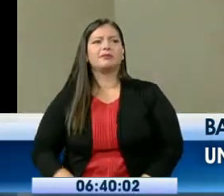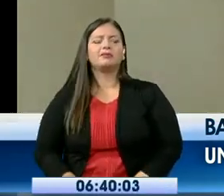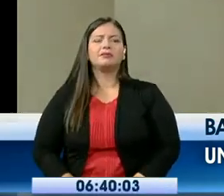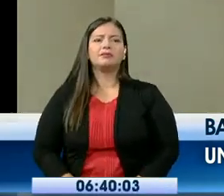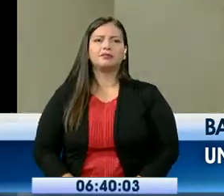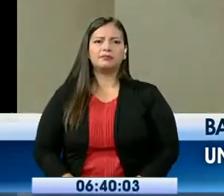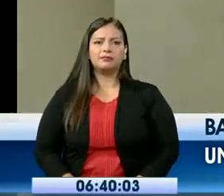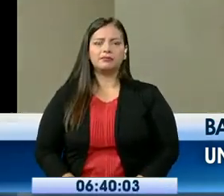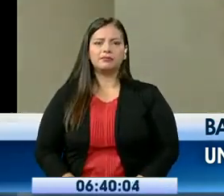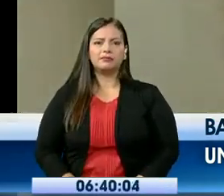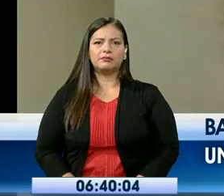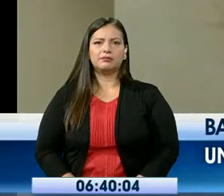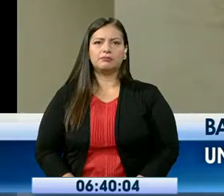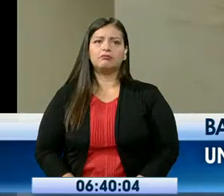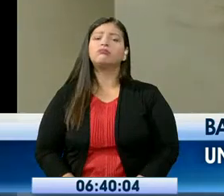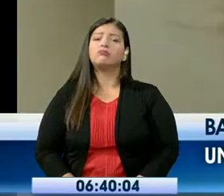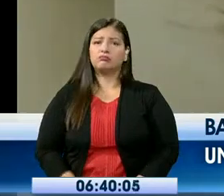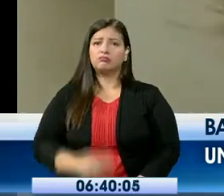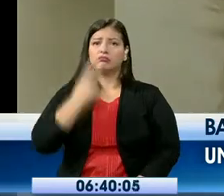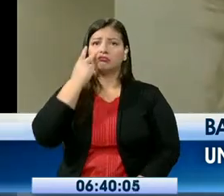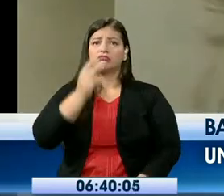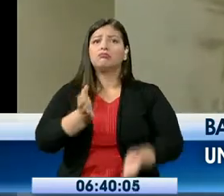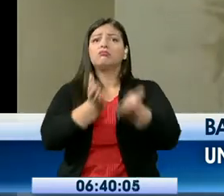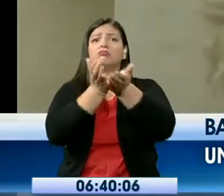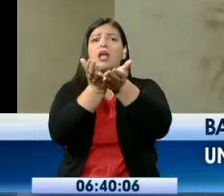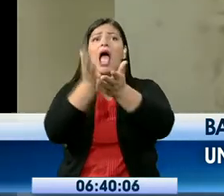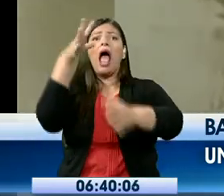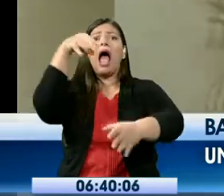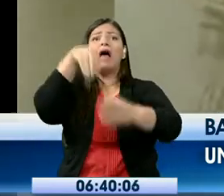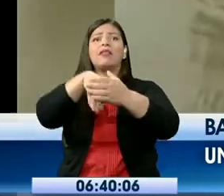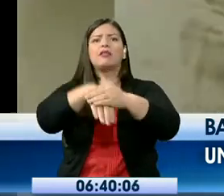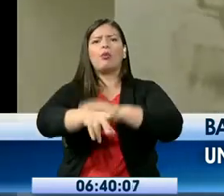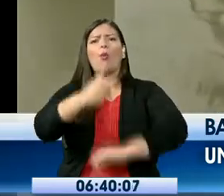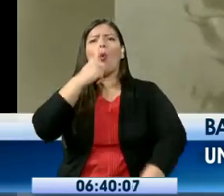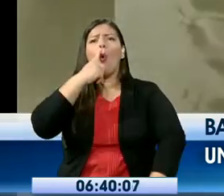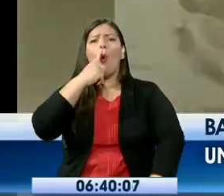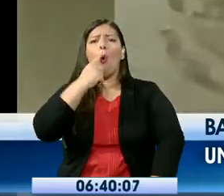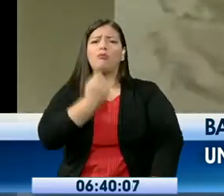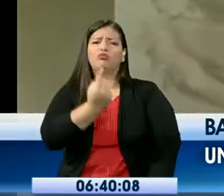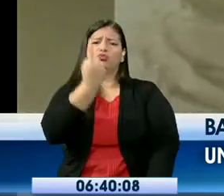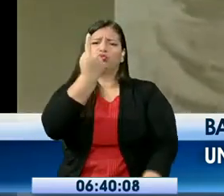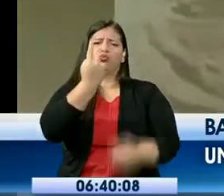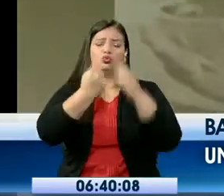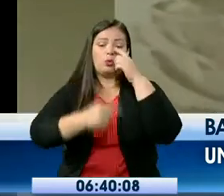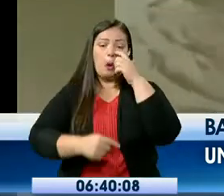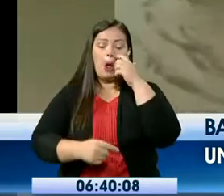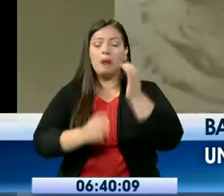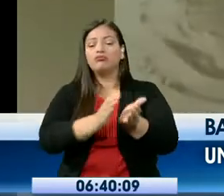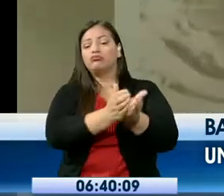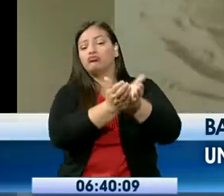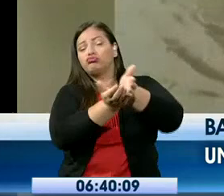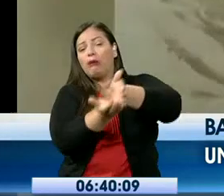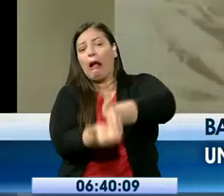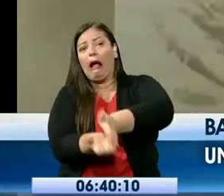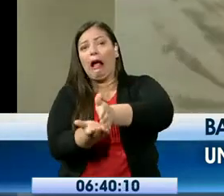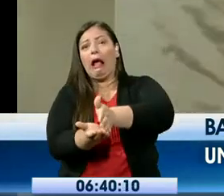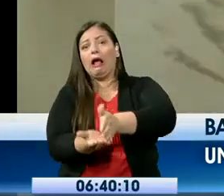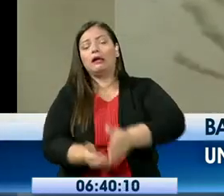Vete para acá. Pero uno se quedó dentro. En medio de esa tragedia en el río Guayas, cerca del muelle de la Caraguay.